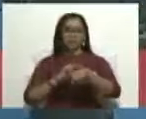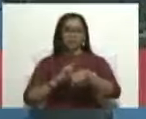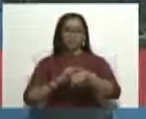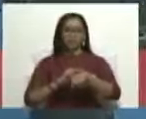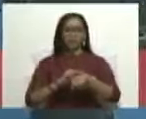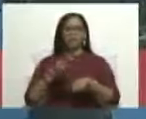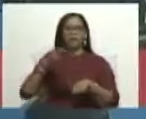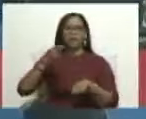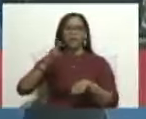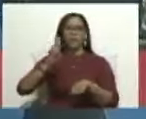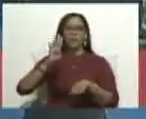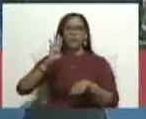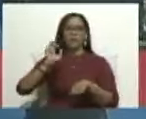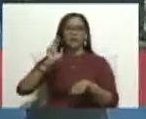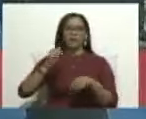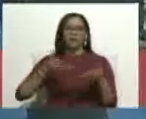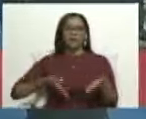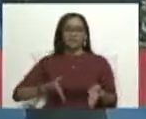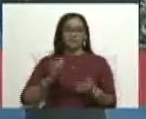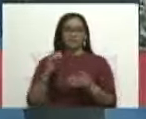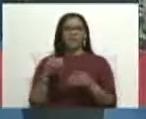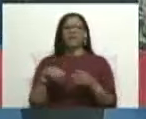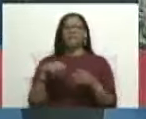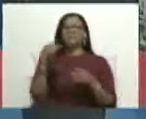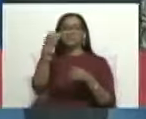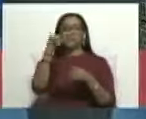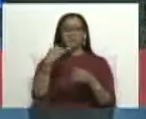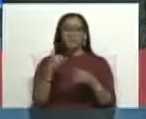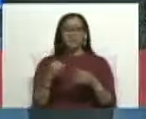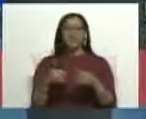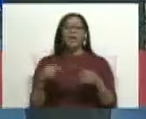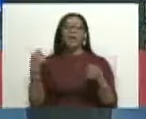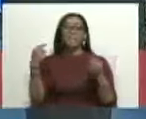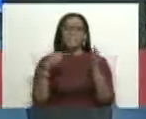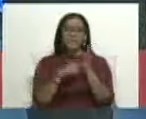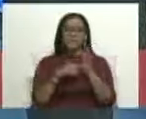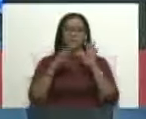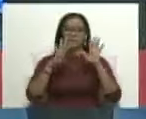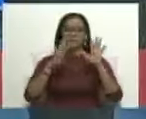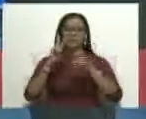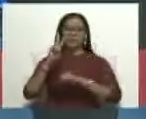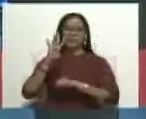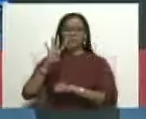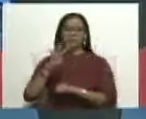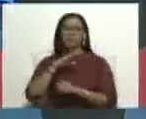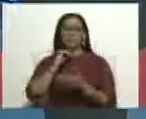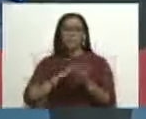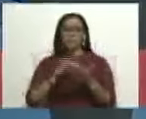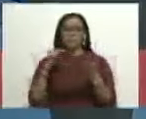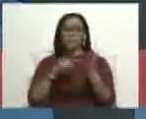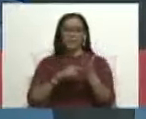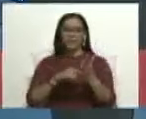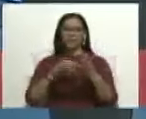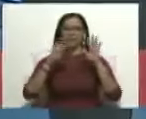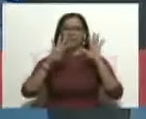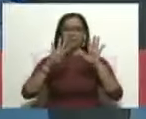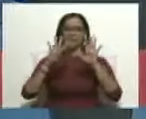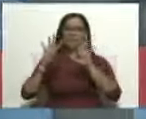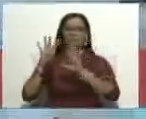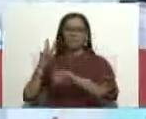Fernández Morán, nacido en Maracaibo en 1924 y fallecido en el año 1999 en